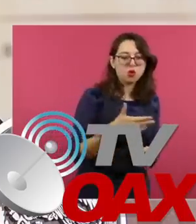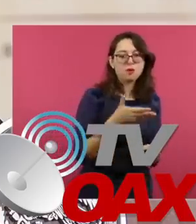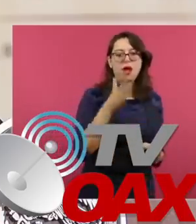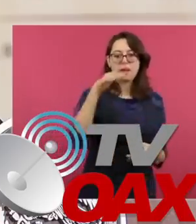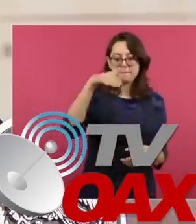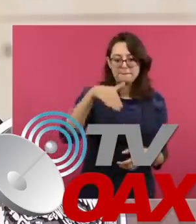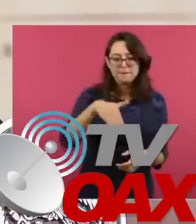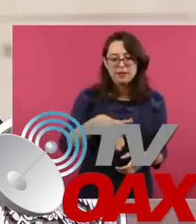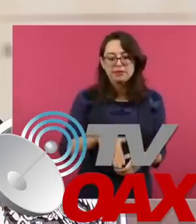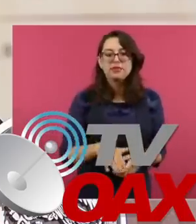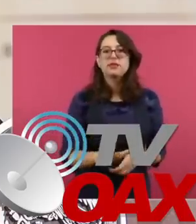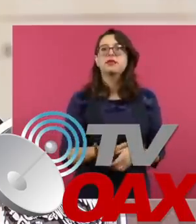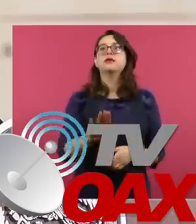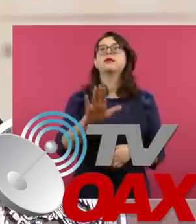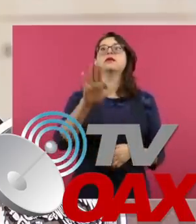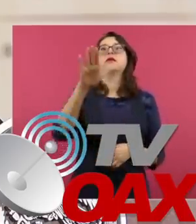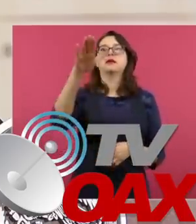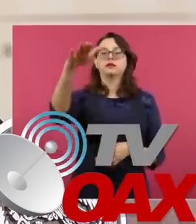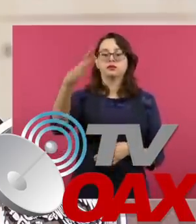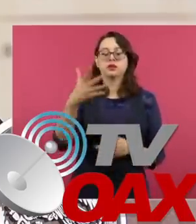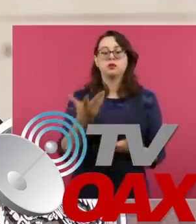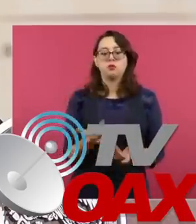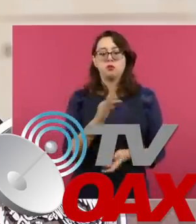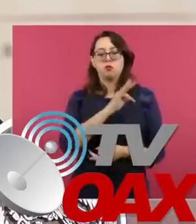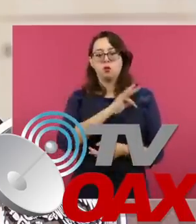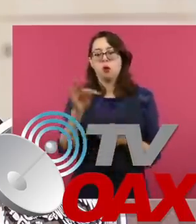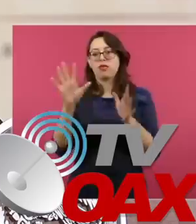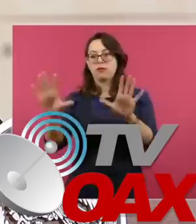una pendiente, en qué momento se puede ir a una